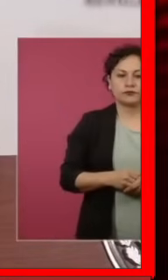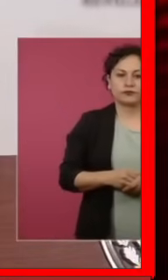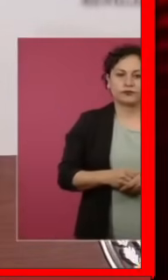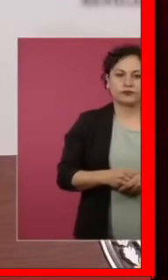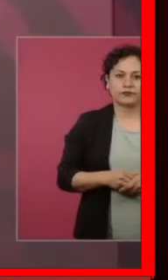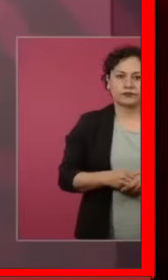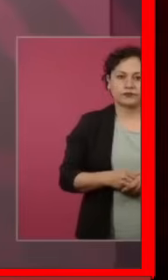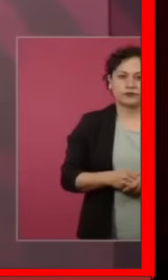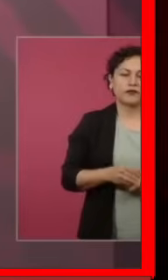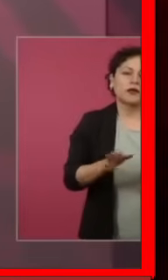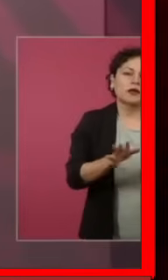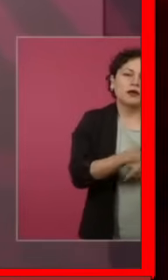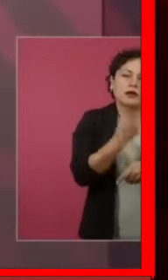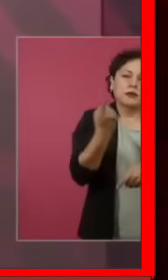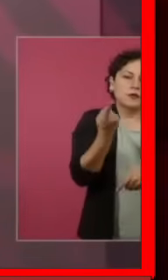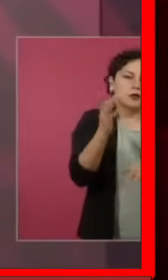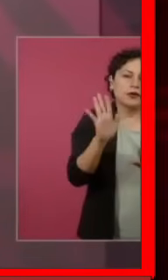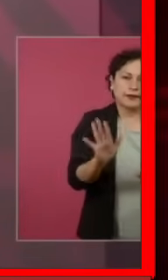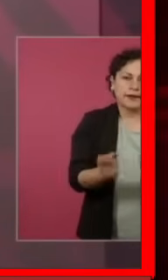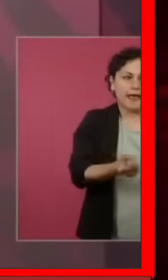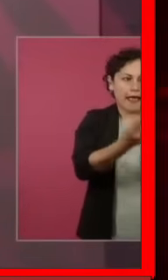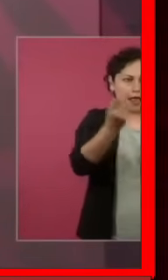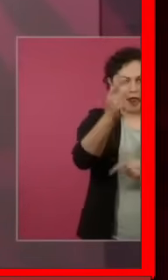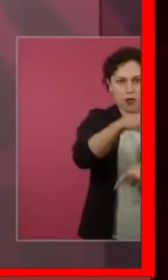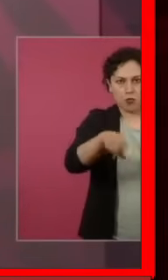levantar la bandera